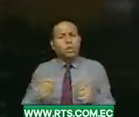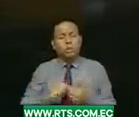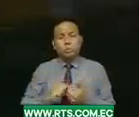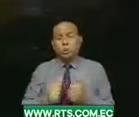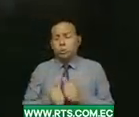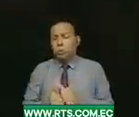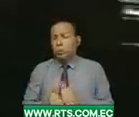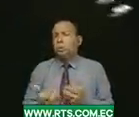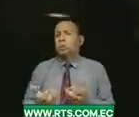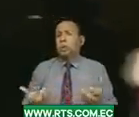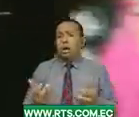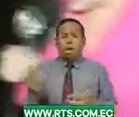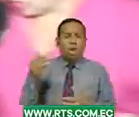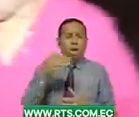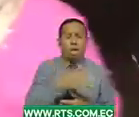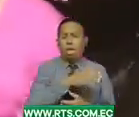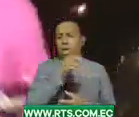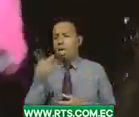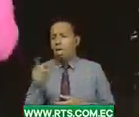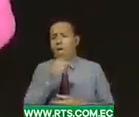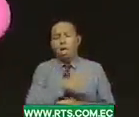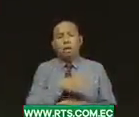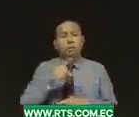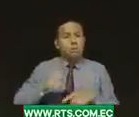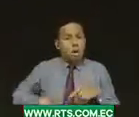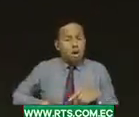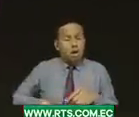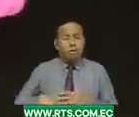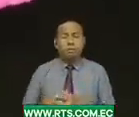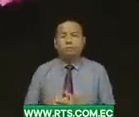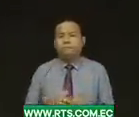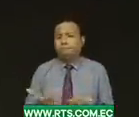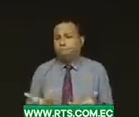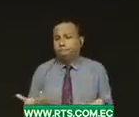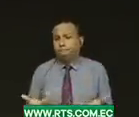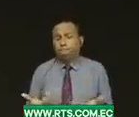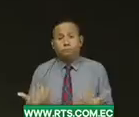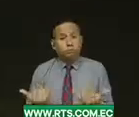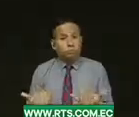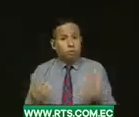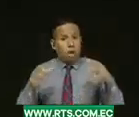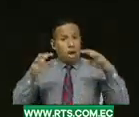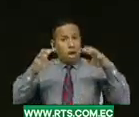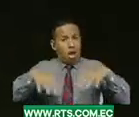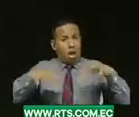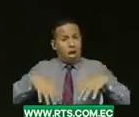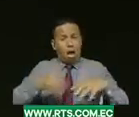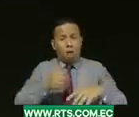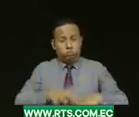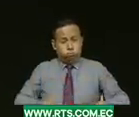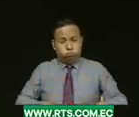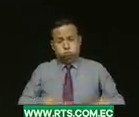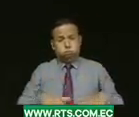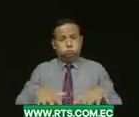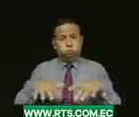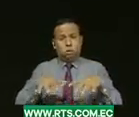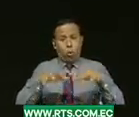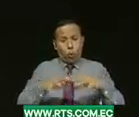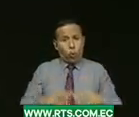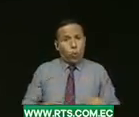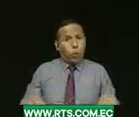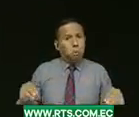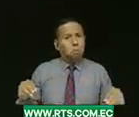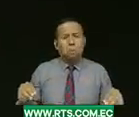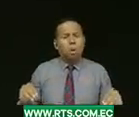para movilizarse. Como vemos, el agua no baja por completo en ciertos sectores de la ciudad. En algunos sectores